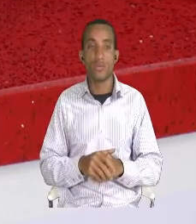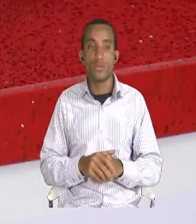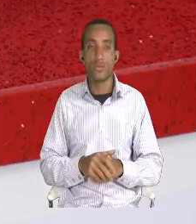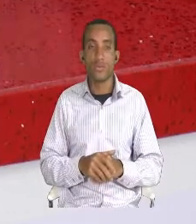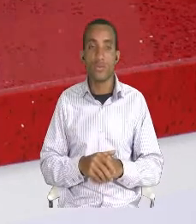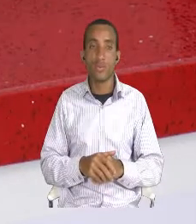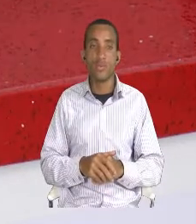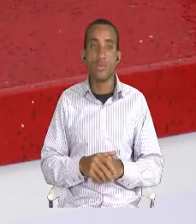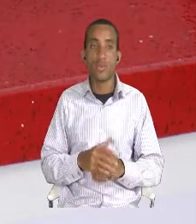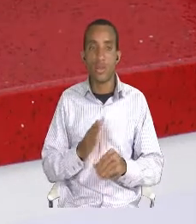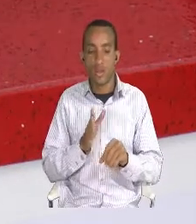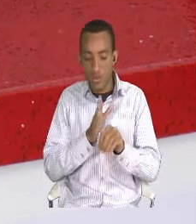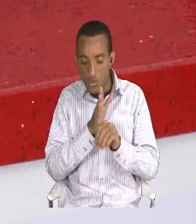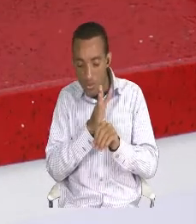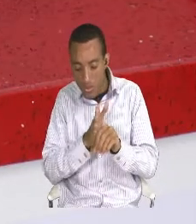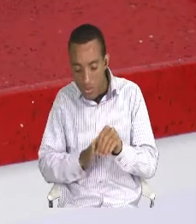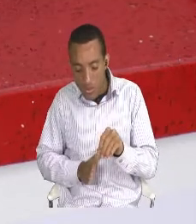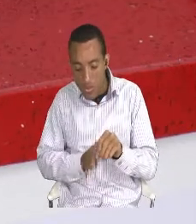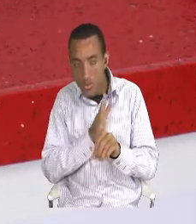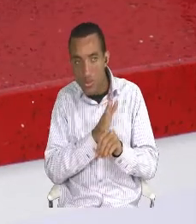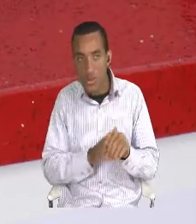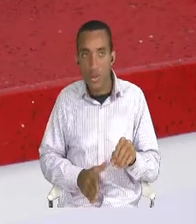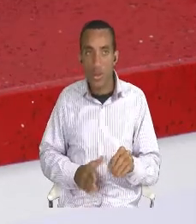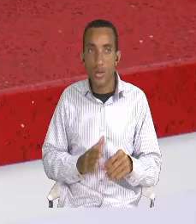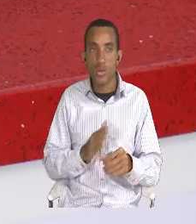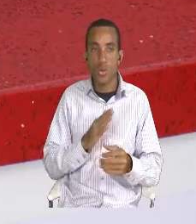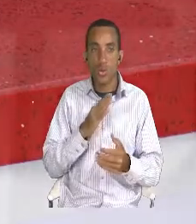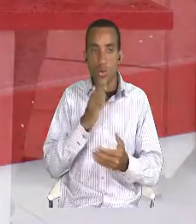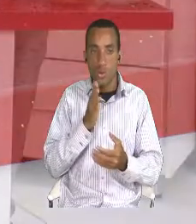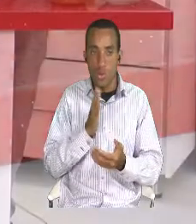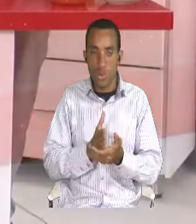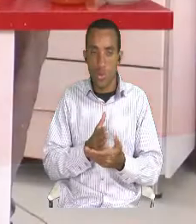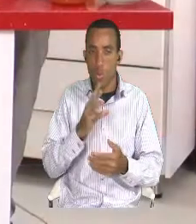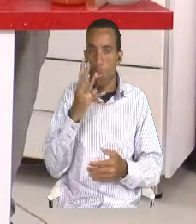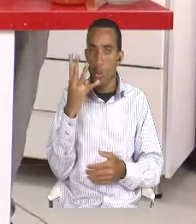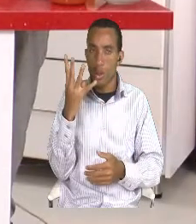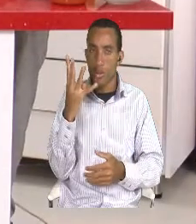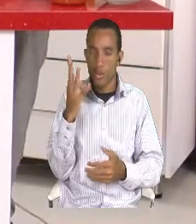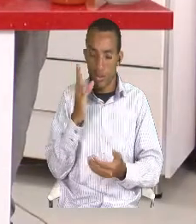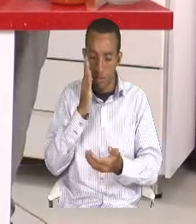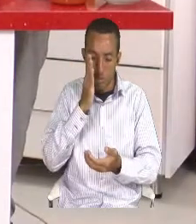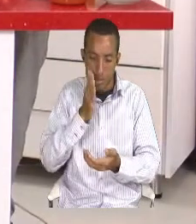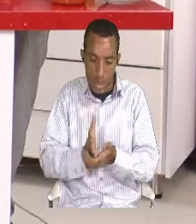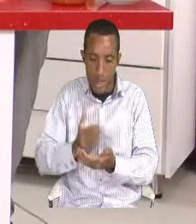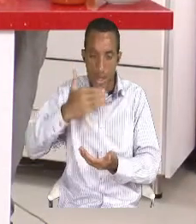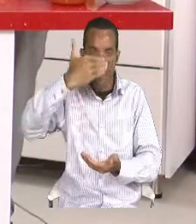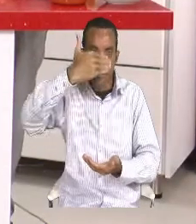quieres finamente o lo quieres...? Vamos a partirlo en cuatro y lo desemillamos. Okay. Esta es una receta